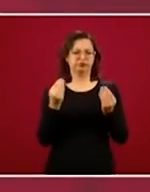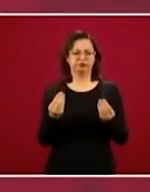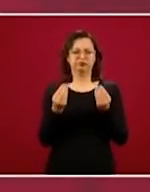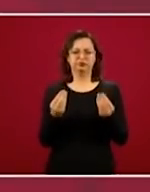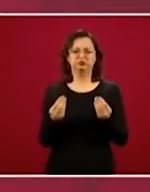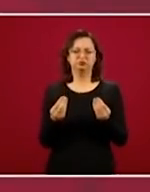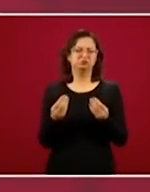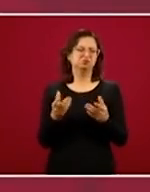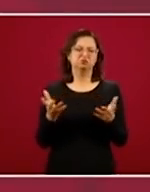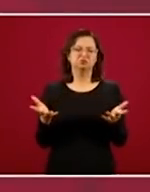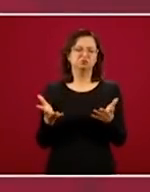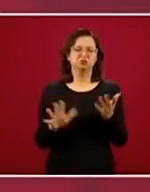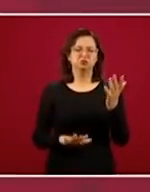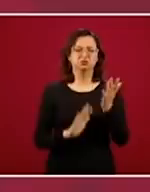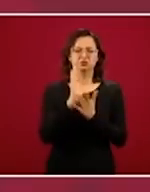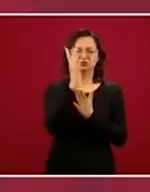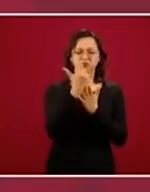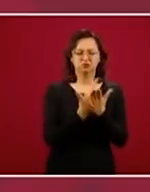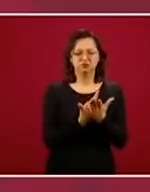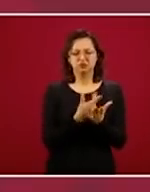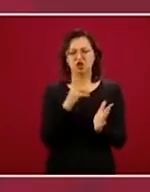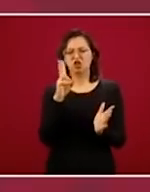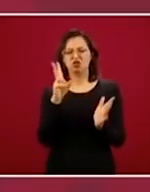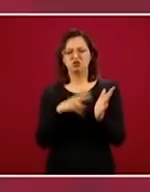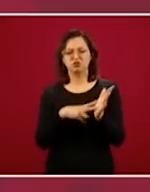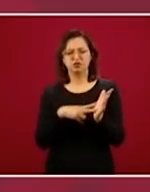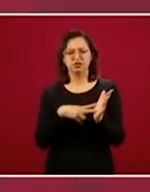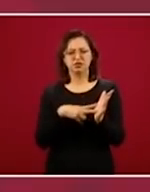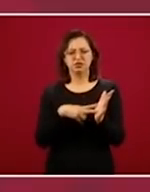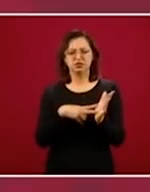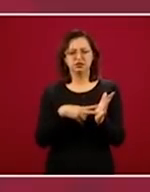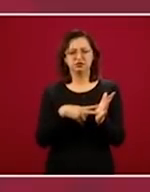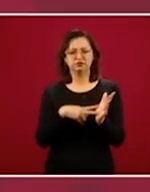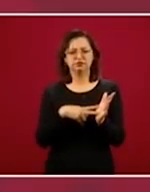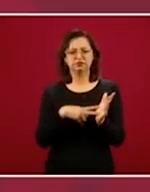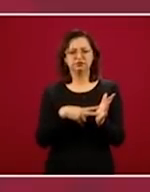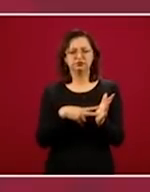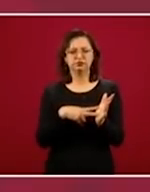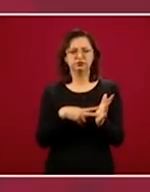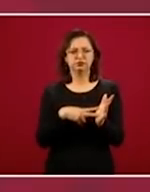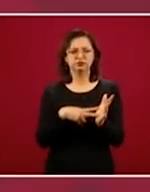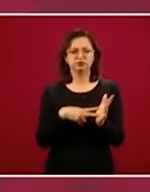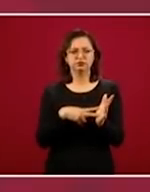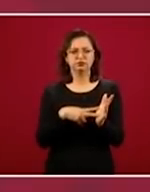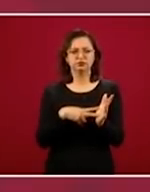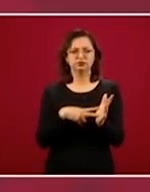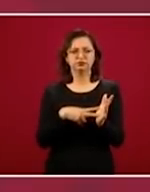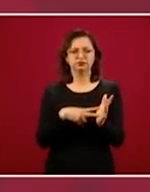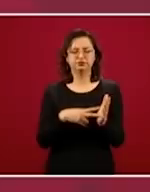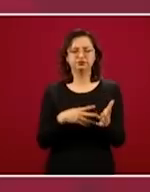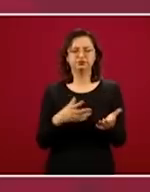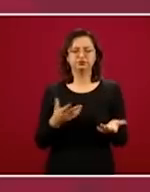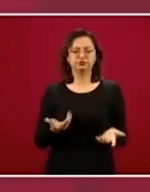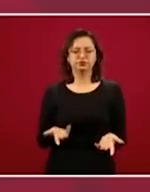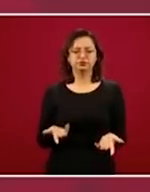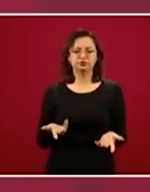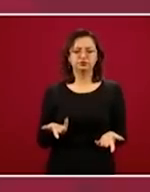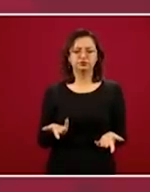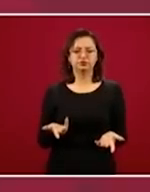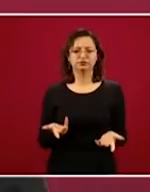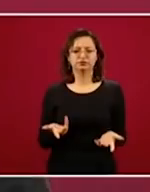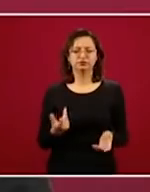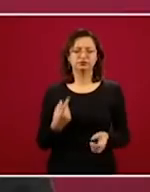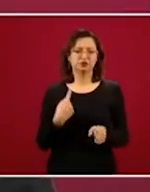son alrededor de 2000 para este las